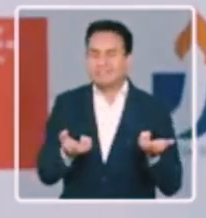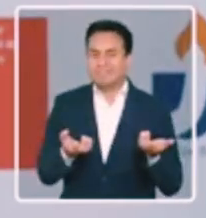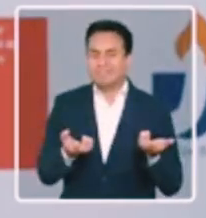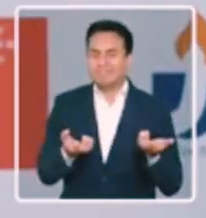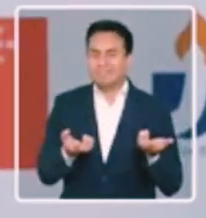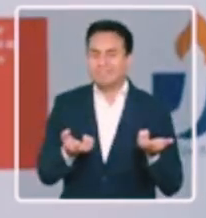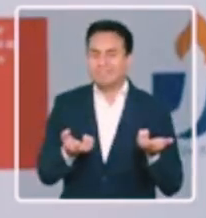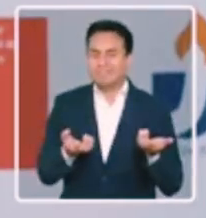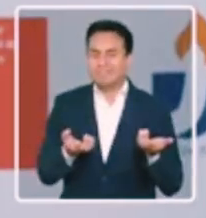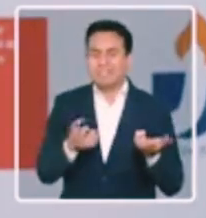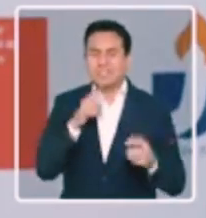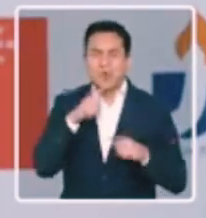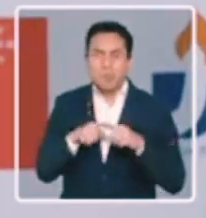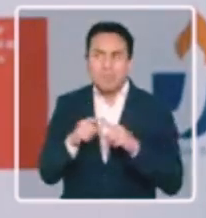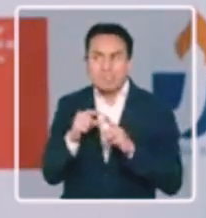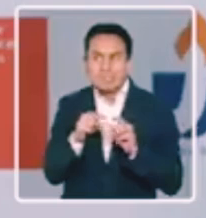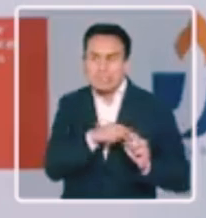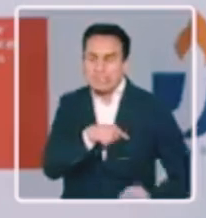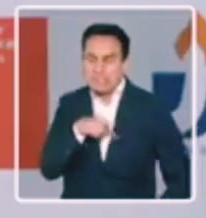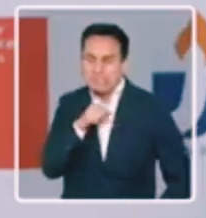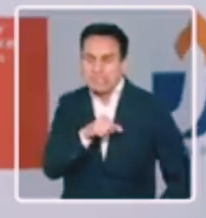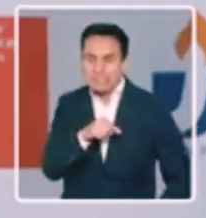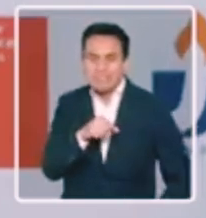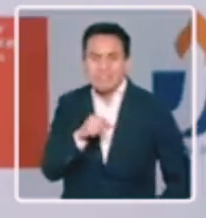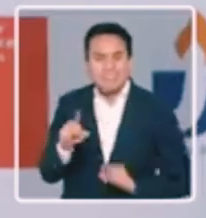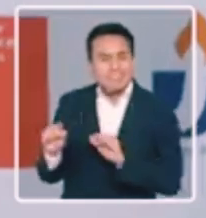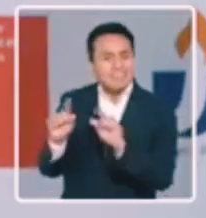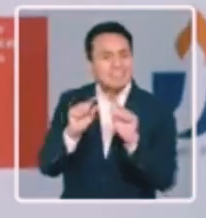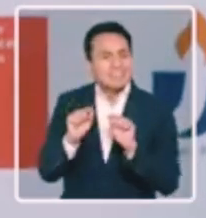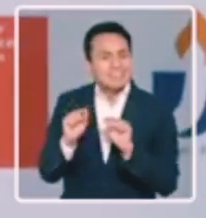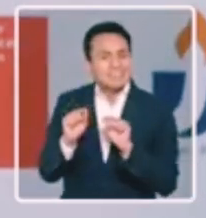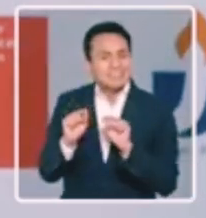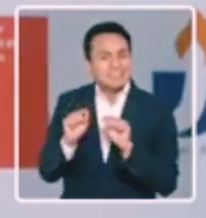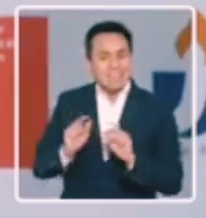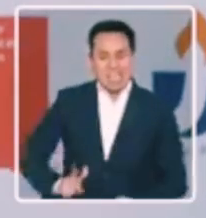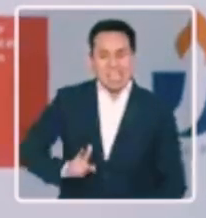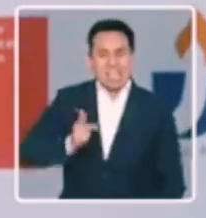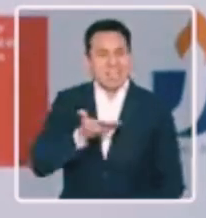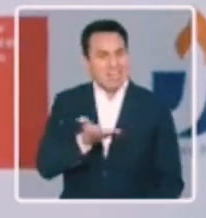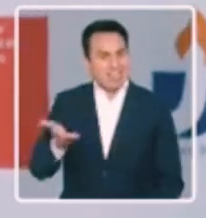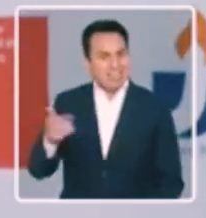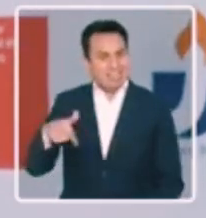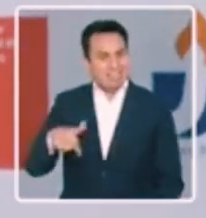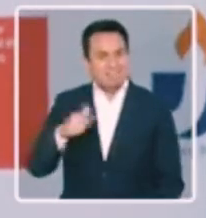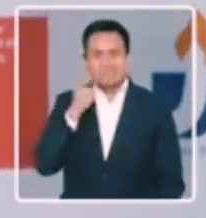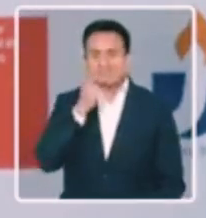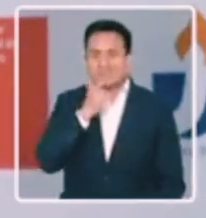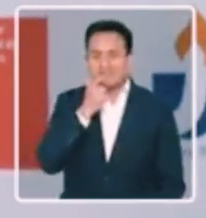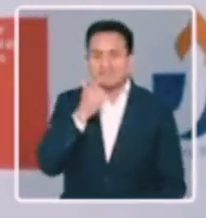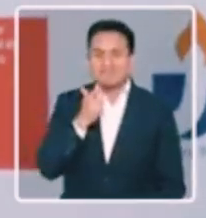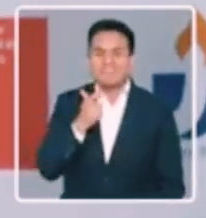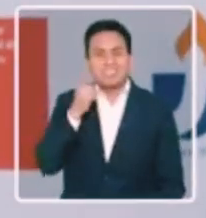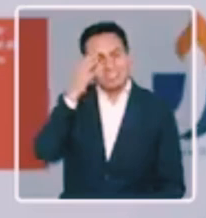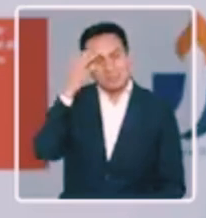e Qué nombre le pondrían ustedes Oye que están elegantes